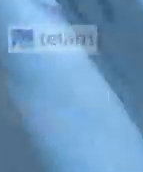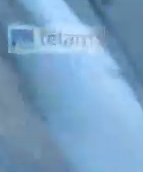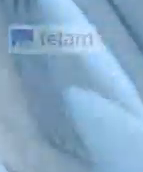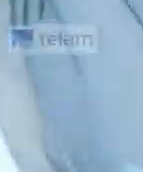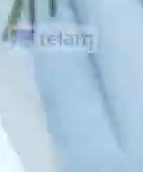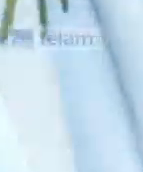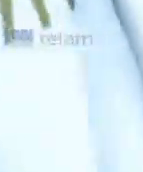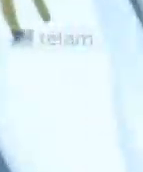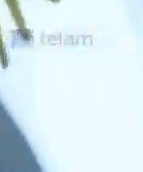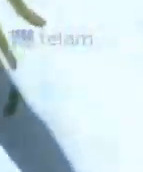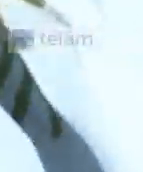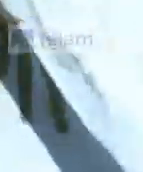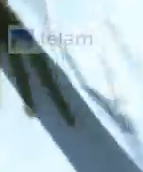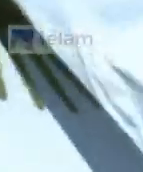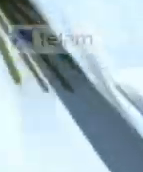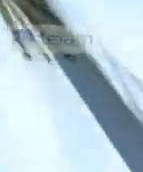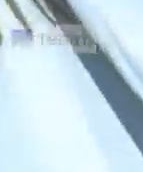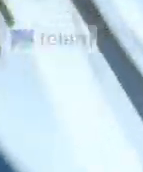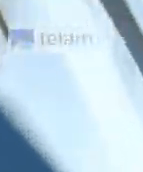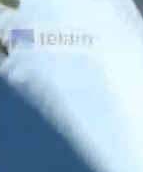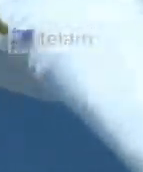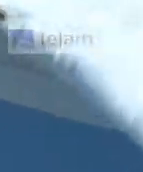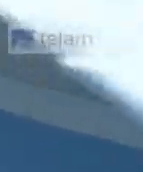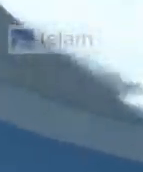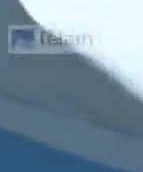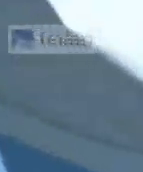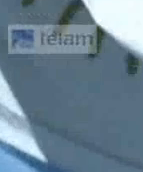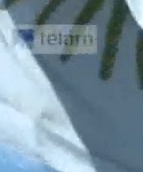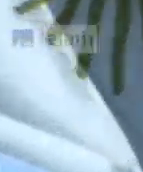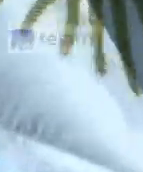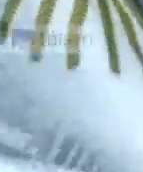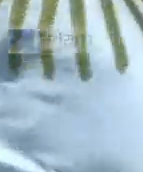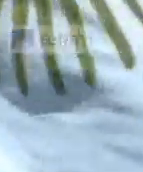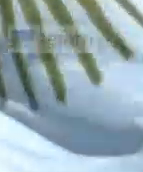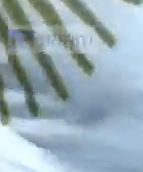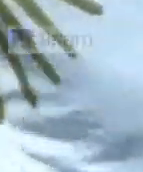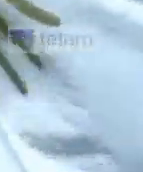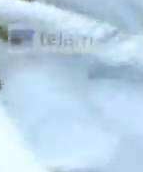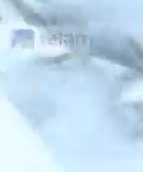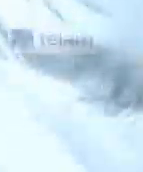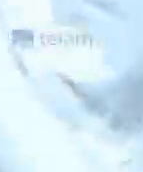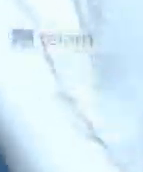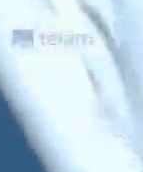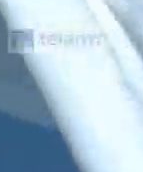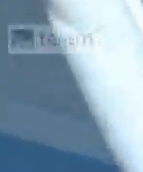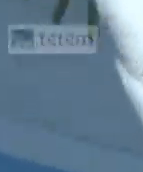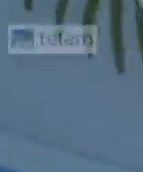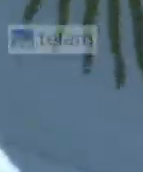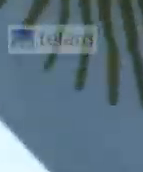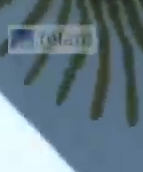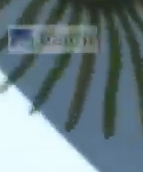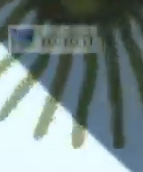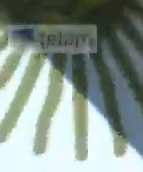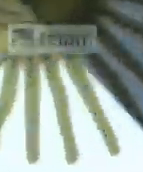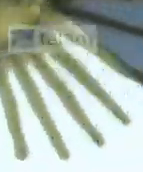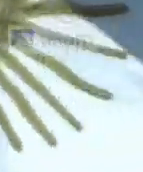Entonaremos a continuación las estrofas de nuestro himno nacional argentino, interpretados hoy por el Chango Fasiuk,